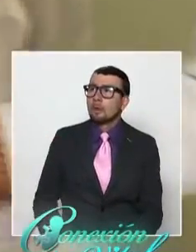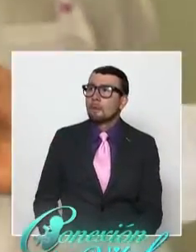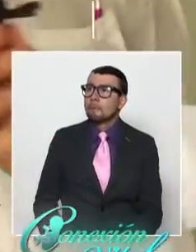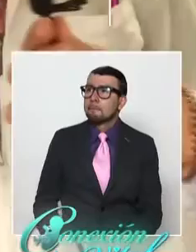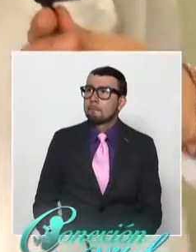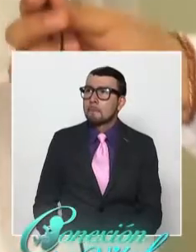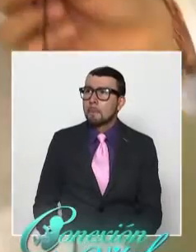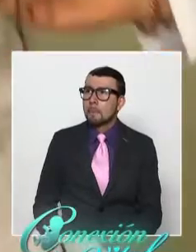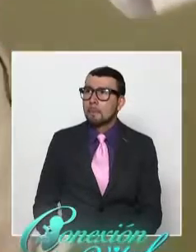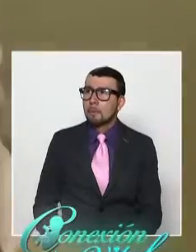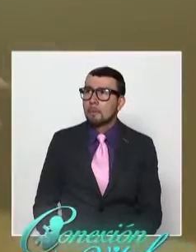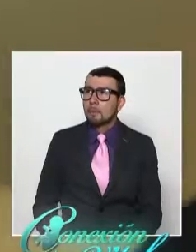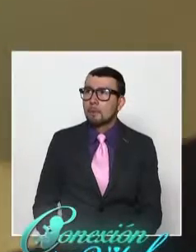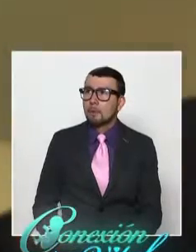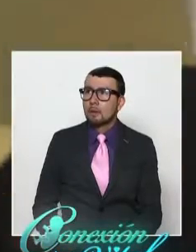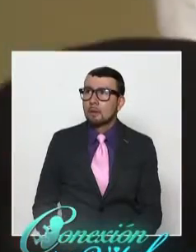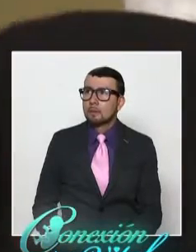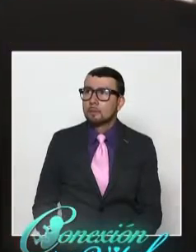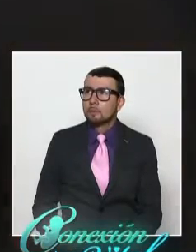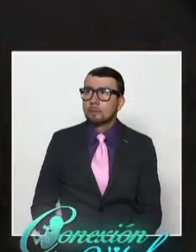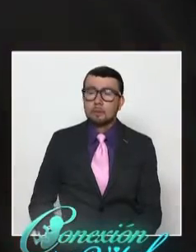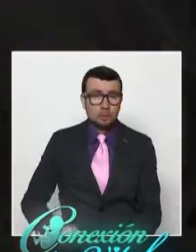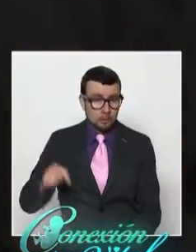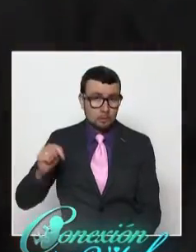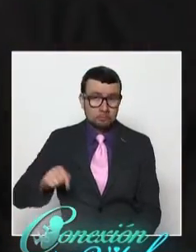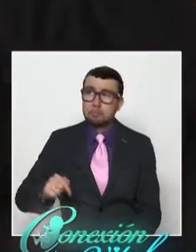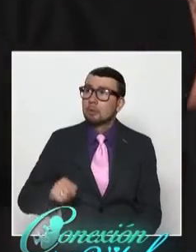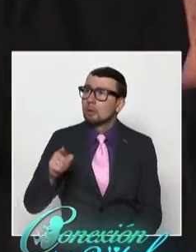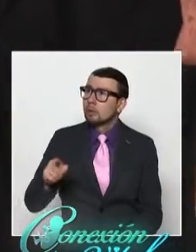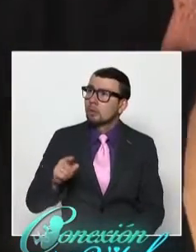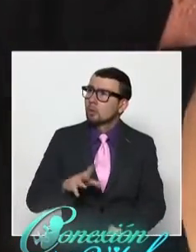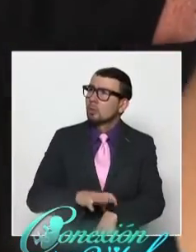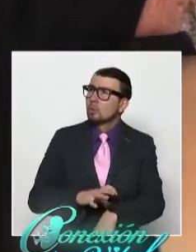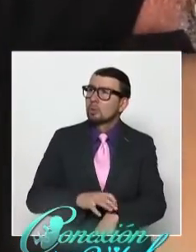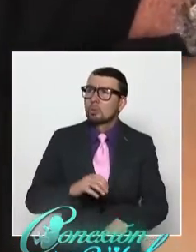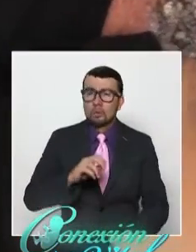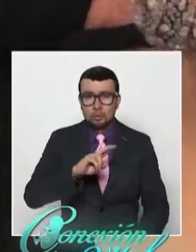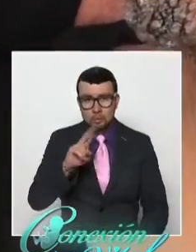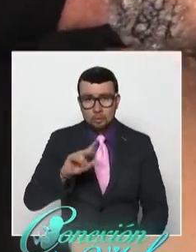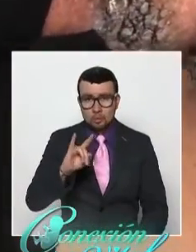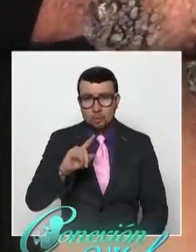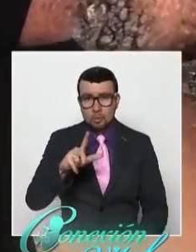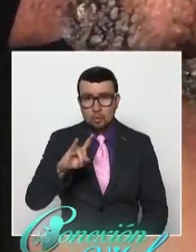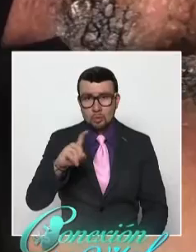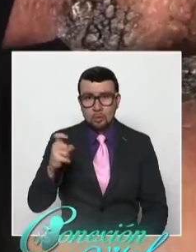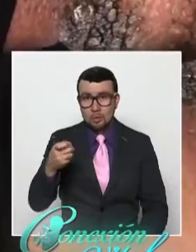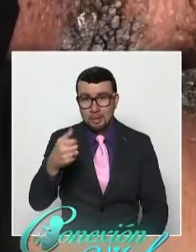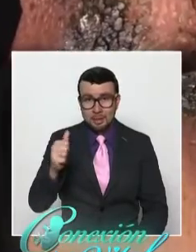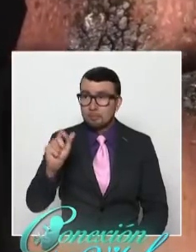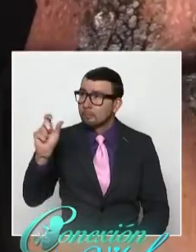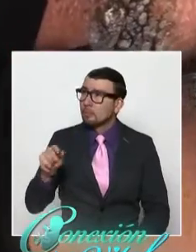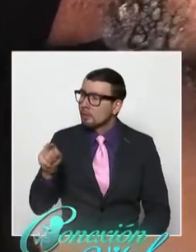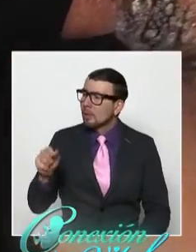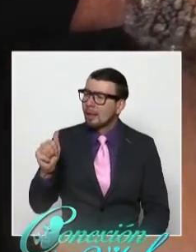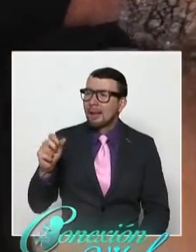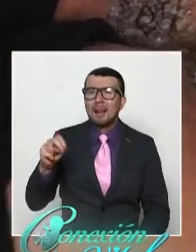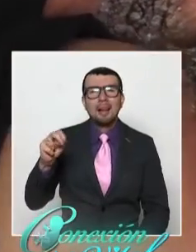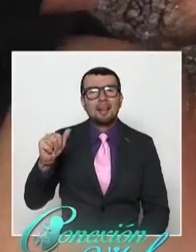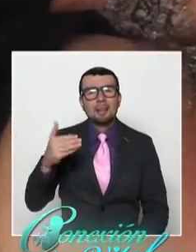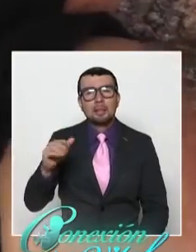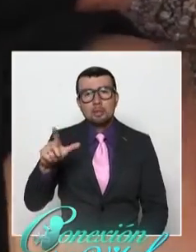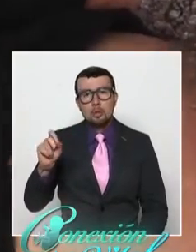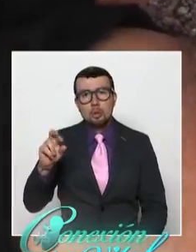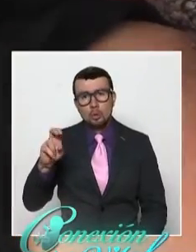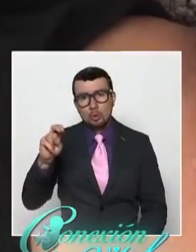Bueno, estamos en el consultorio del doctor Álvaro Augusto Zuluaga con la doctora Ana Lorenza